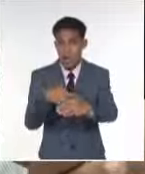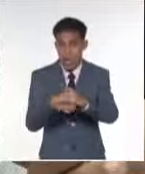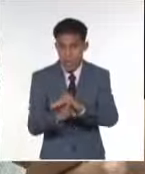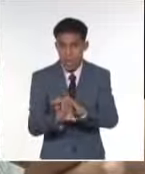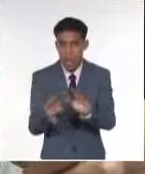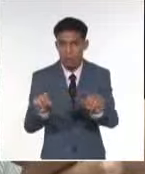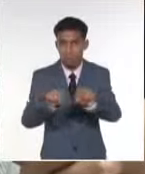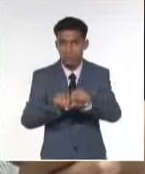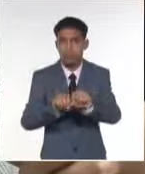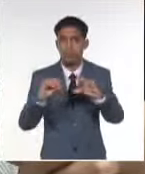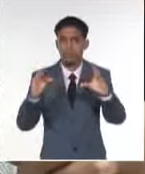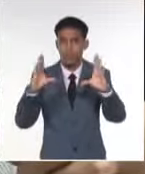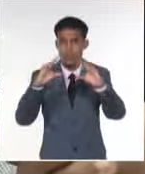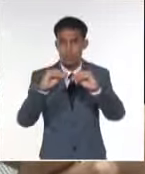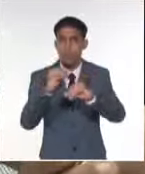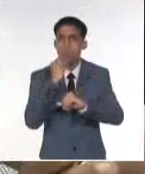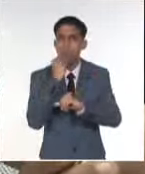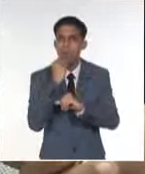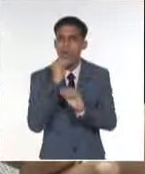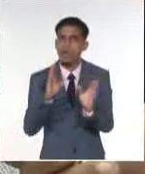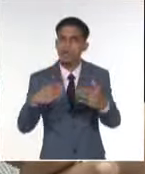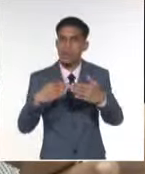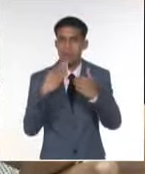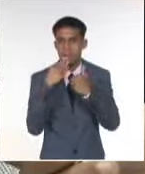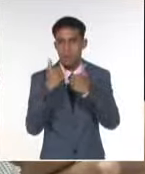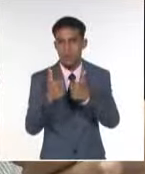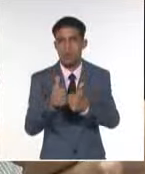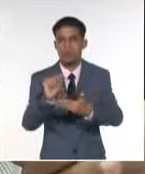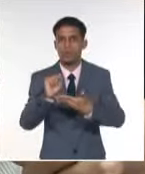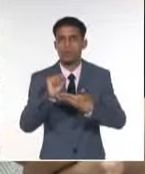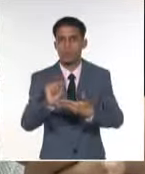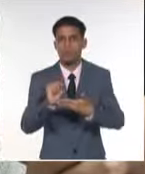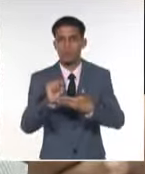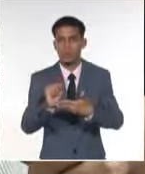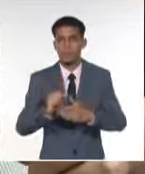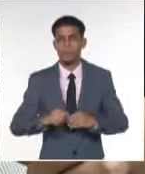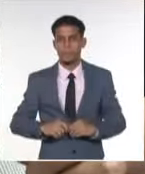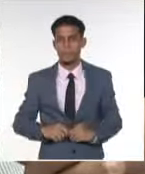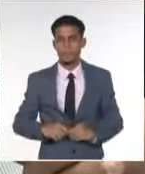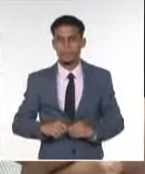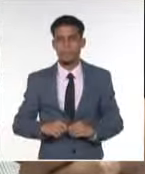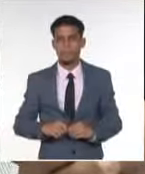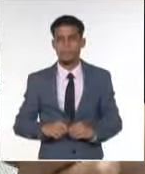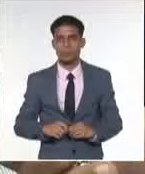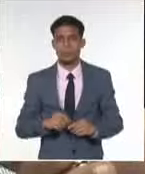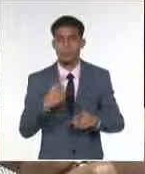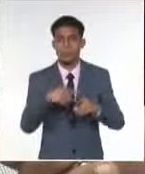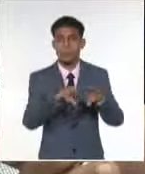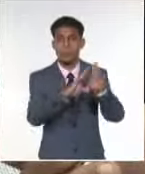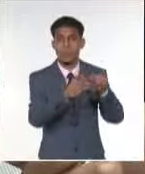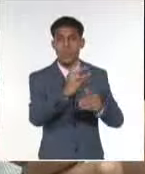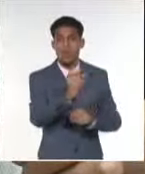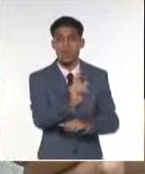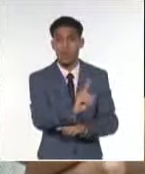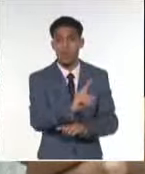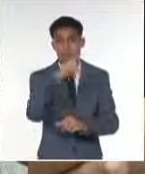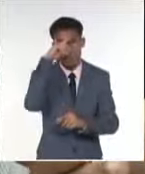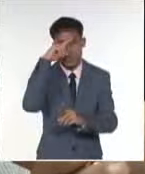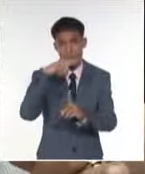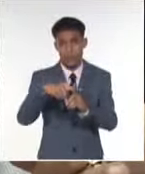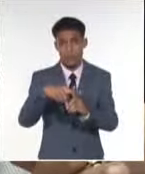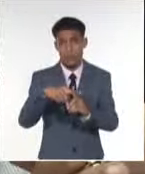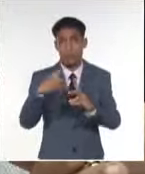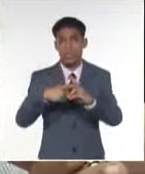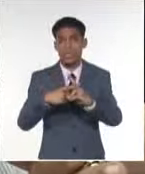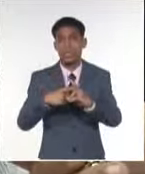tener posibilidad de cerrar la carga en algún momento de la madrugada. La unidad número 1 de Santa Cruz y la unidad número 5 de